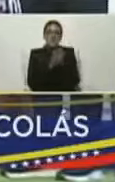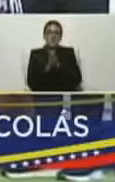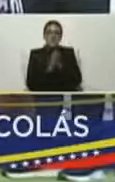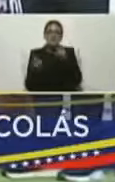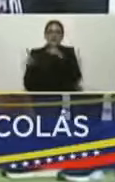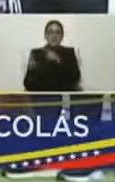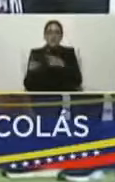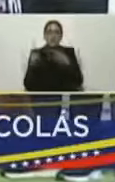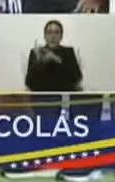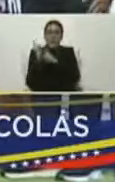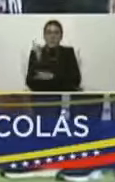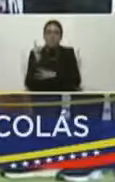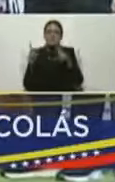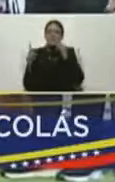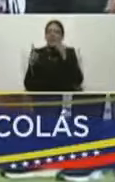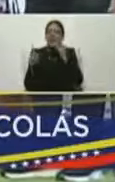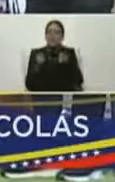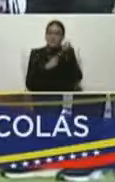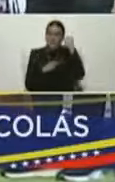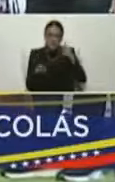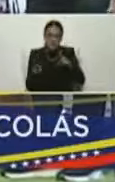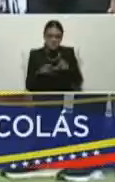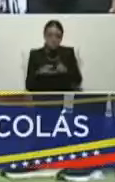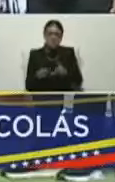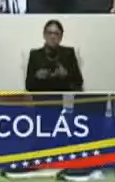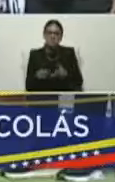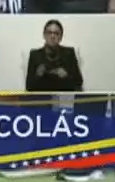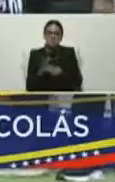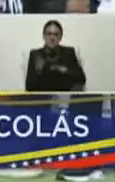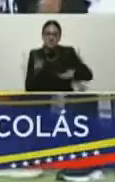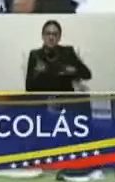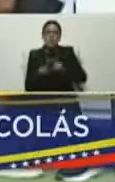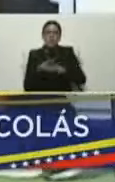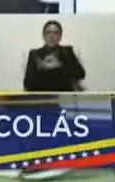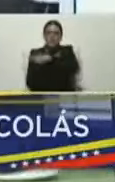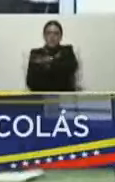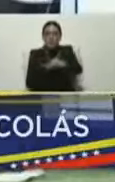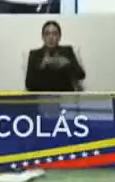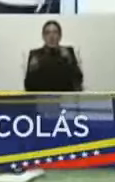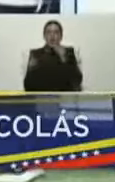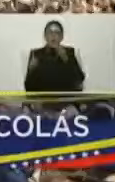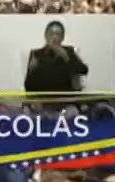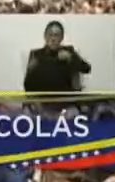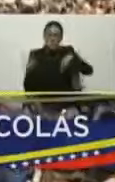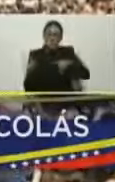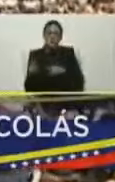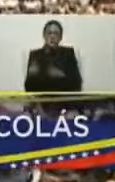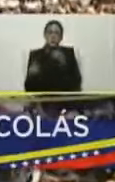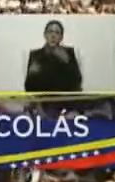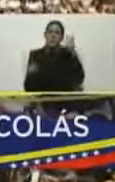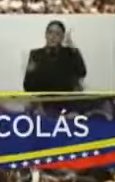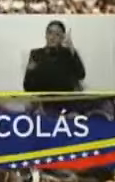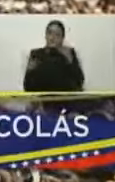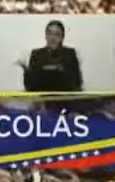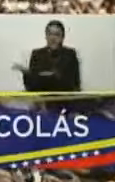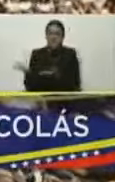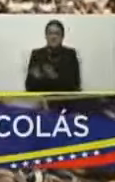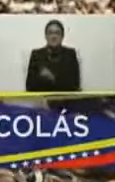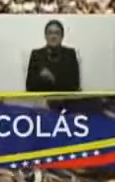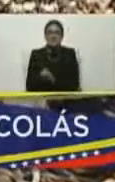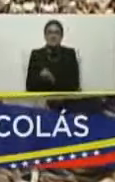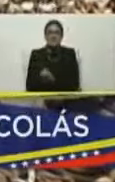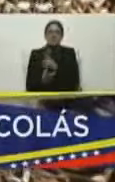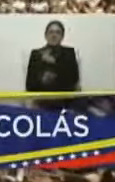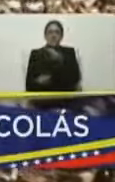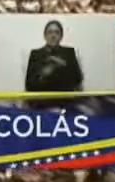Plaza de la Juventud. ¿Ah? La zona juventud. Bueno, Delcy, tú anima